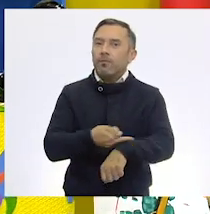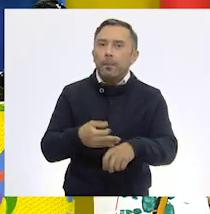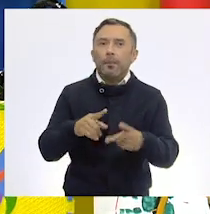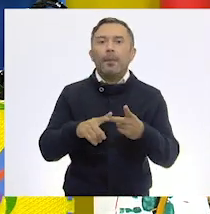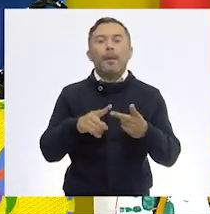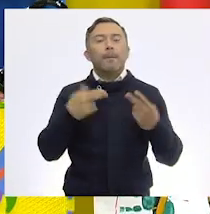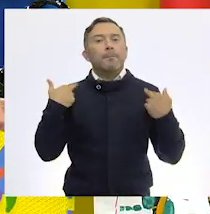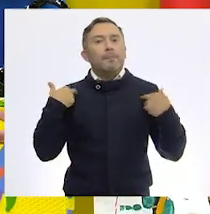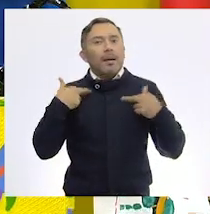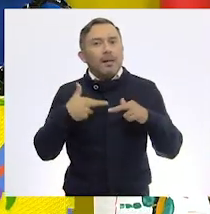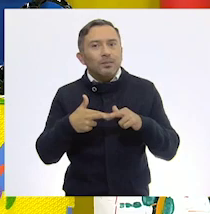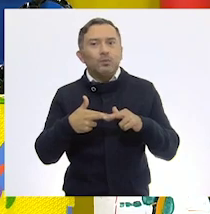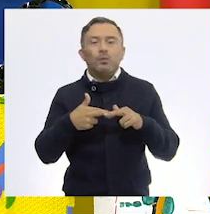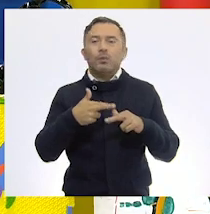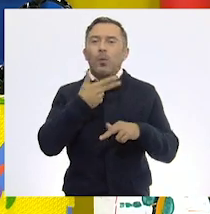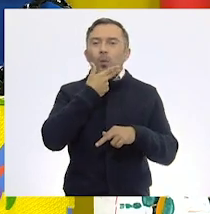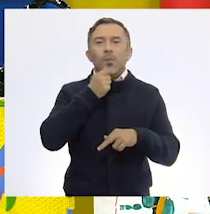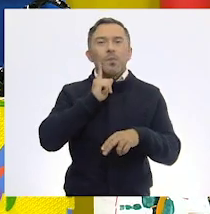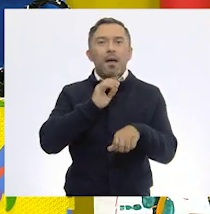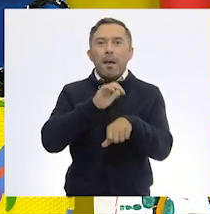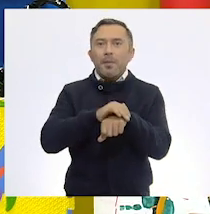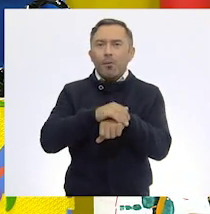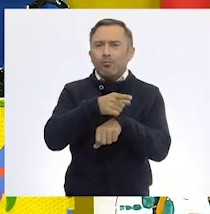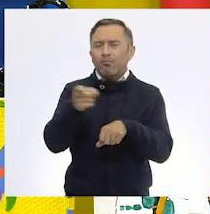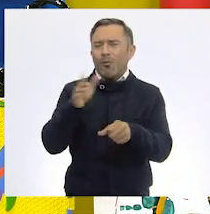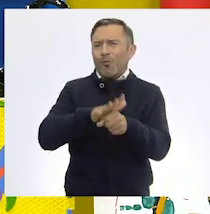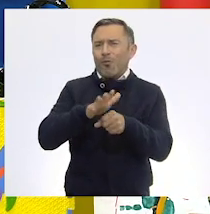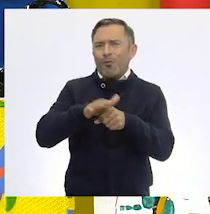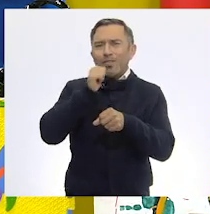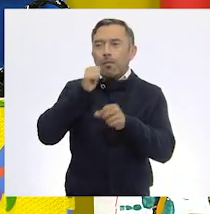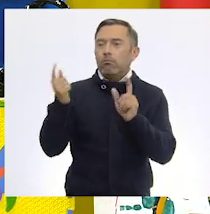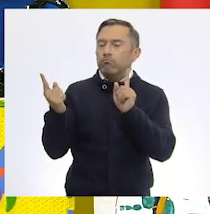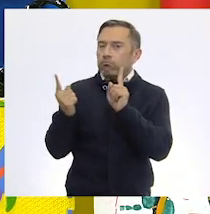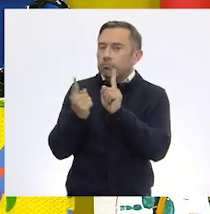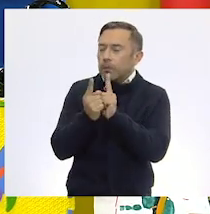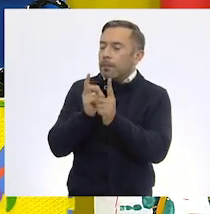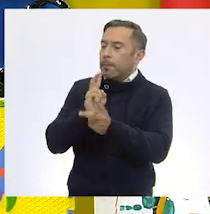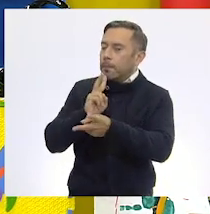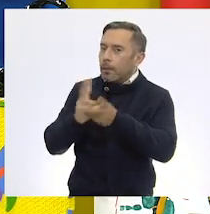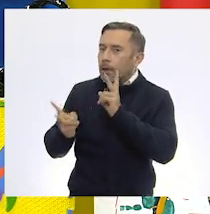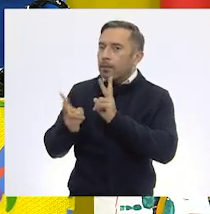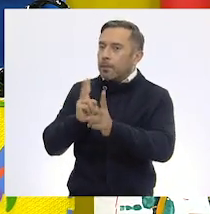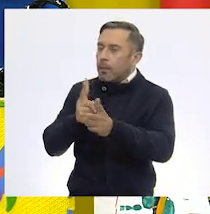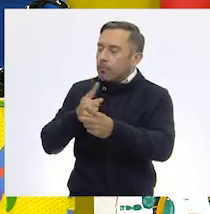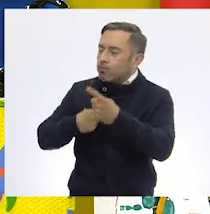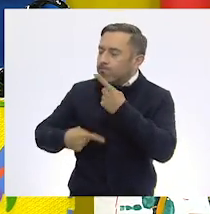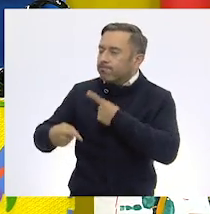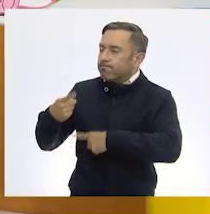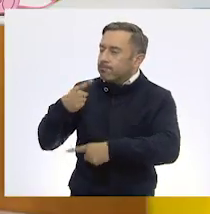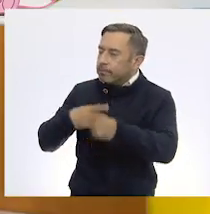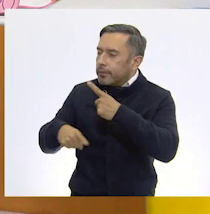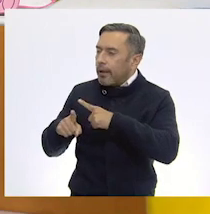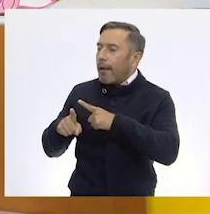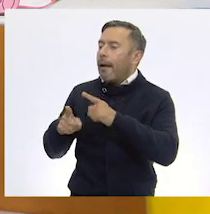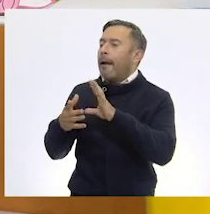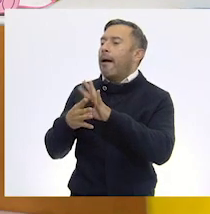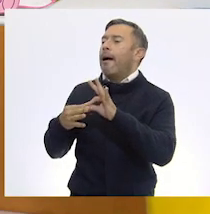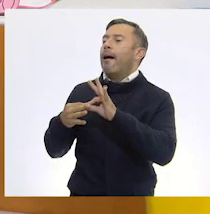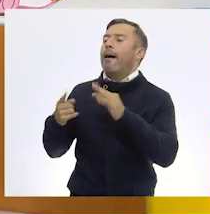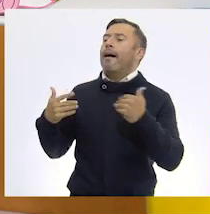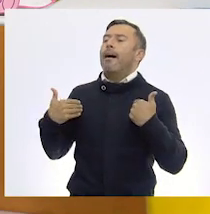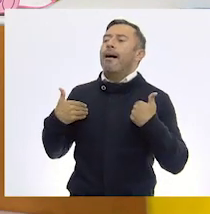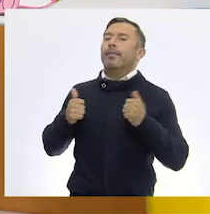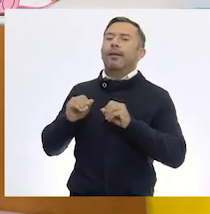maestras y maestros, amigas y amigos para establecer comunicación y diálogo para comprendernos mejor.